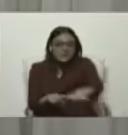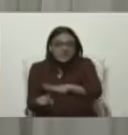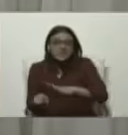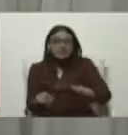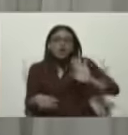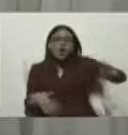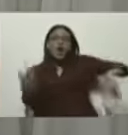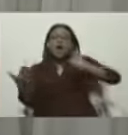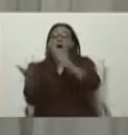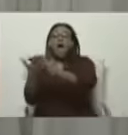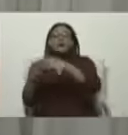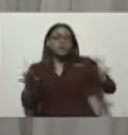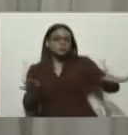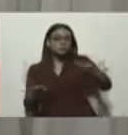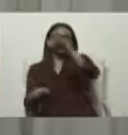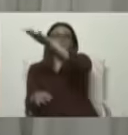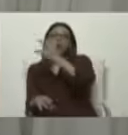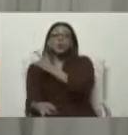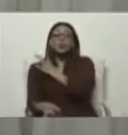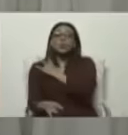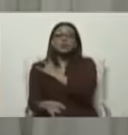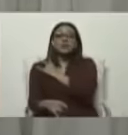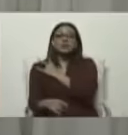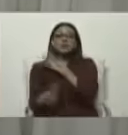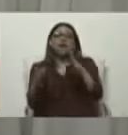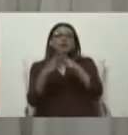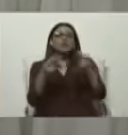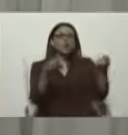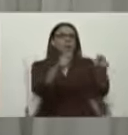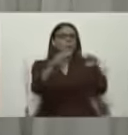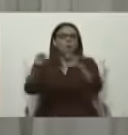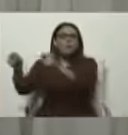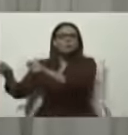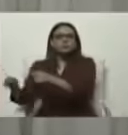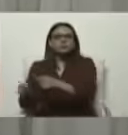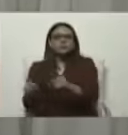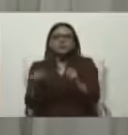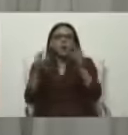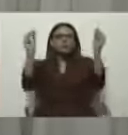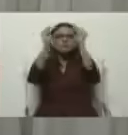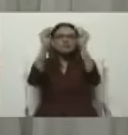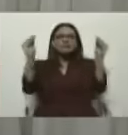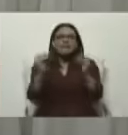hasta la universidad. Es